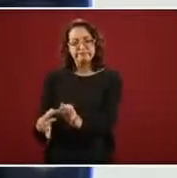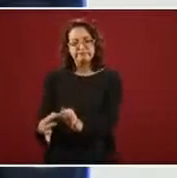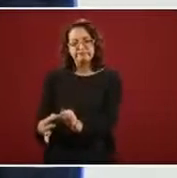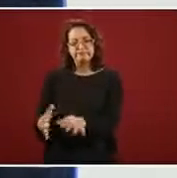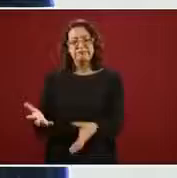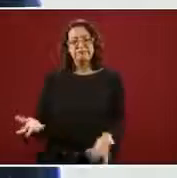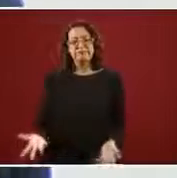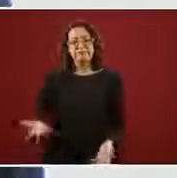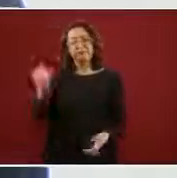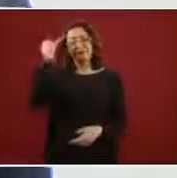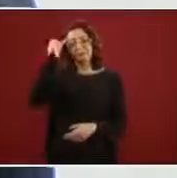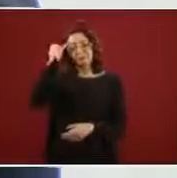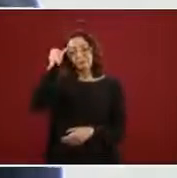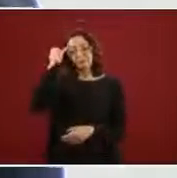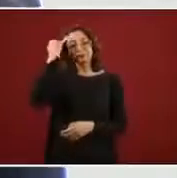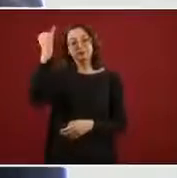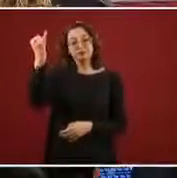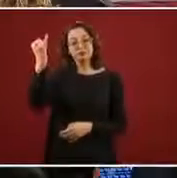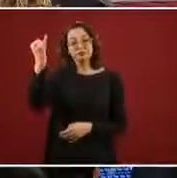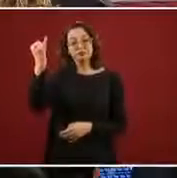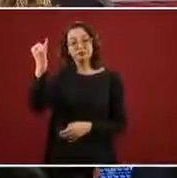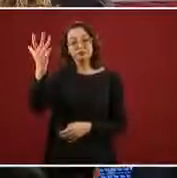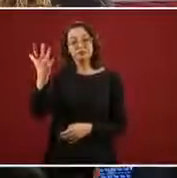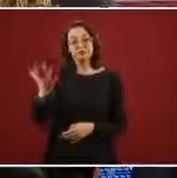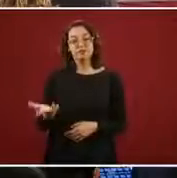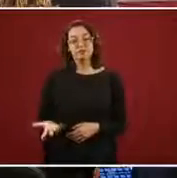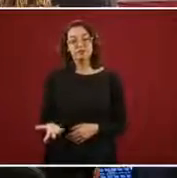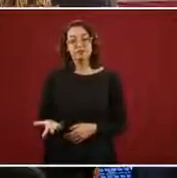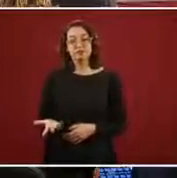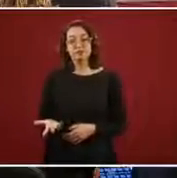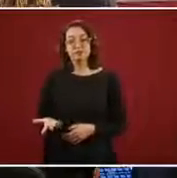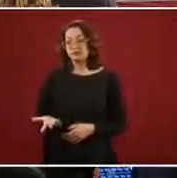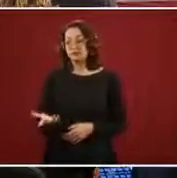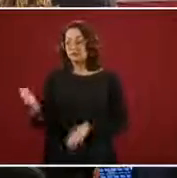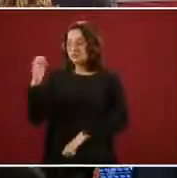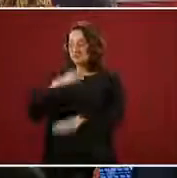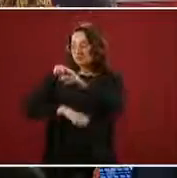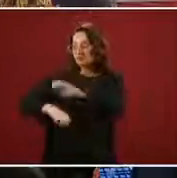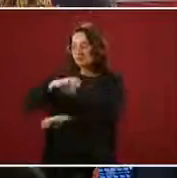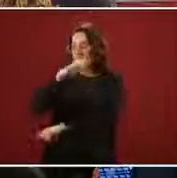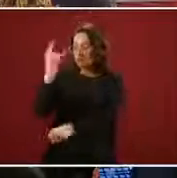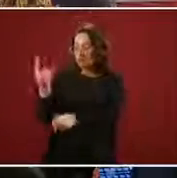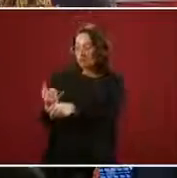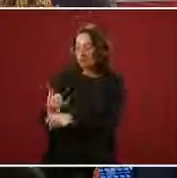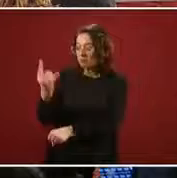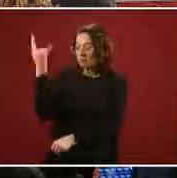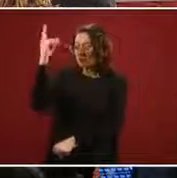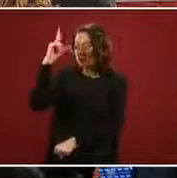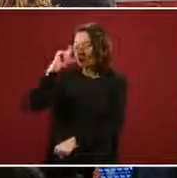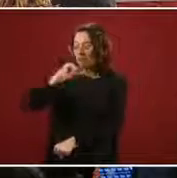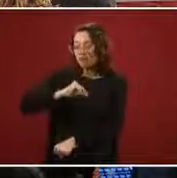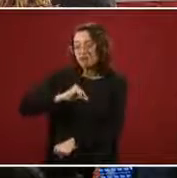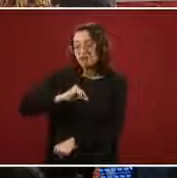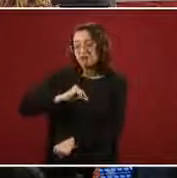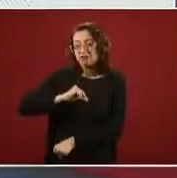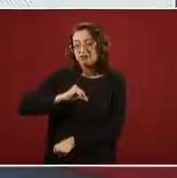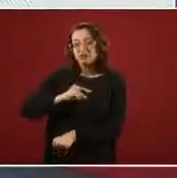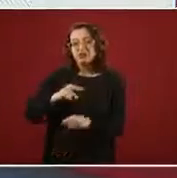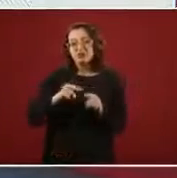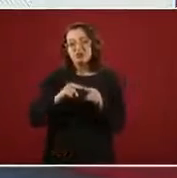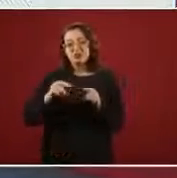Porque imagínense si nos falla una empresa en un